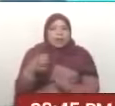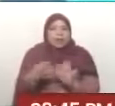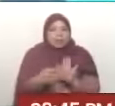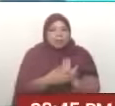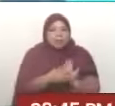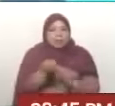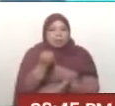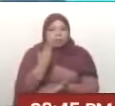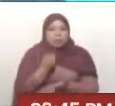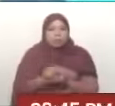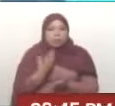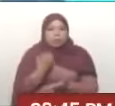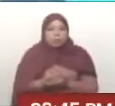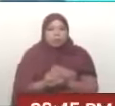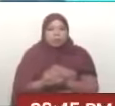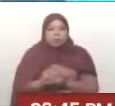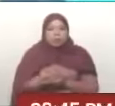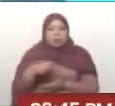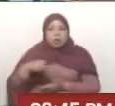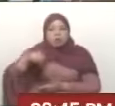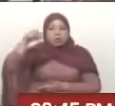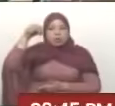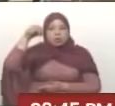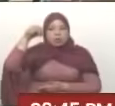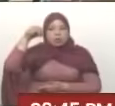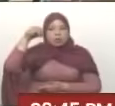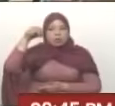¿Cómo se llama el estado que queda al norte?